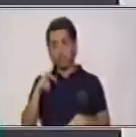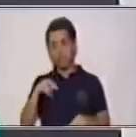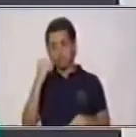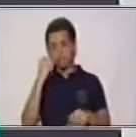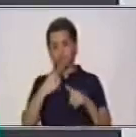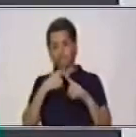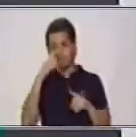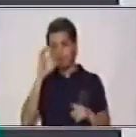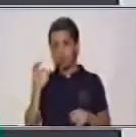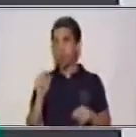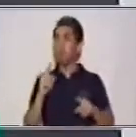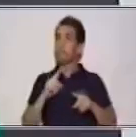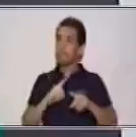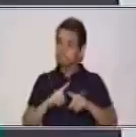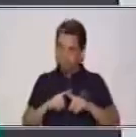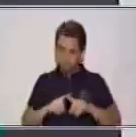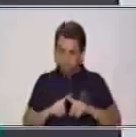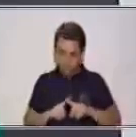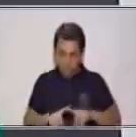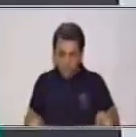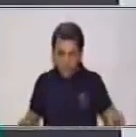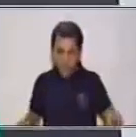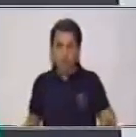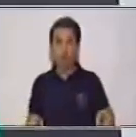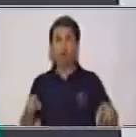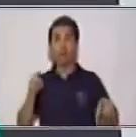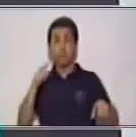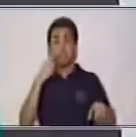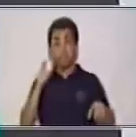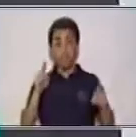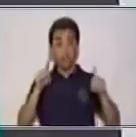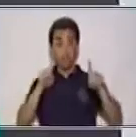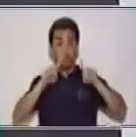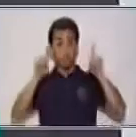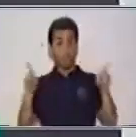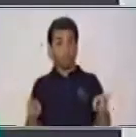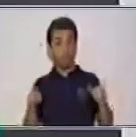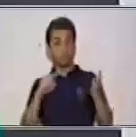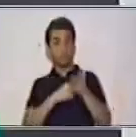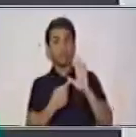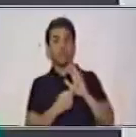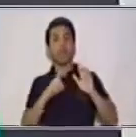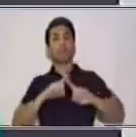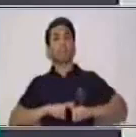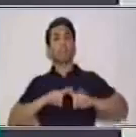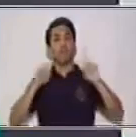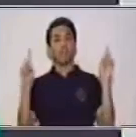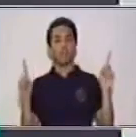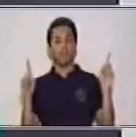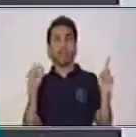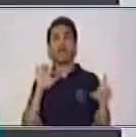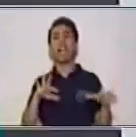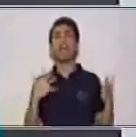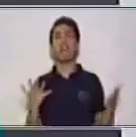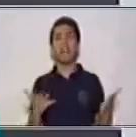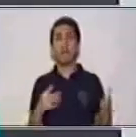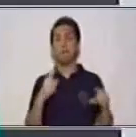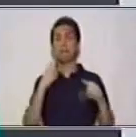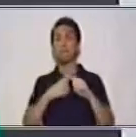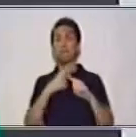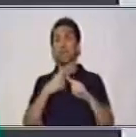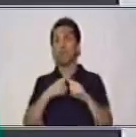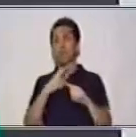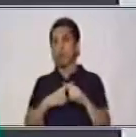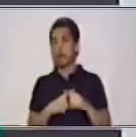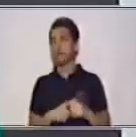indicar mucha diferencia el paréntesis. El paréntesis nos indica multiplicación.